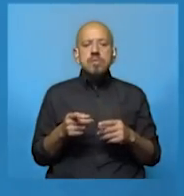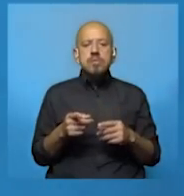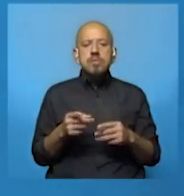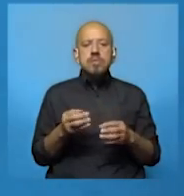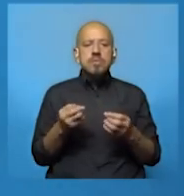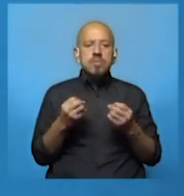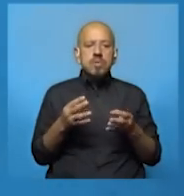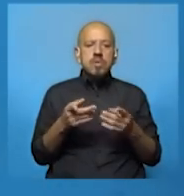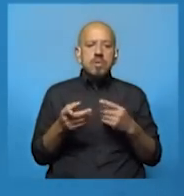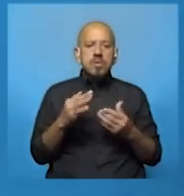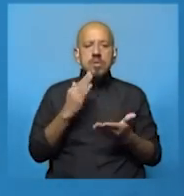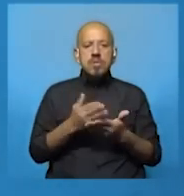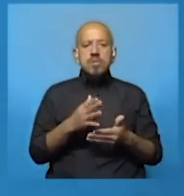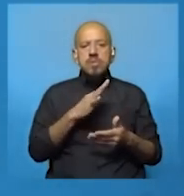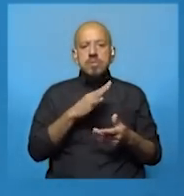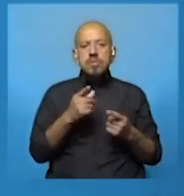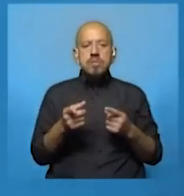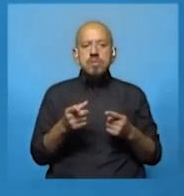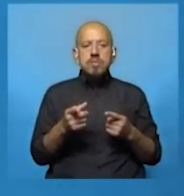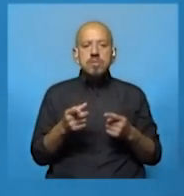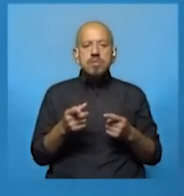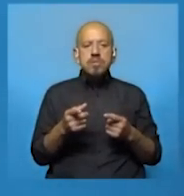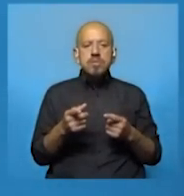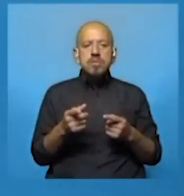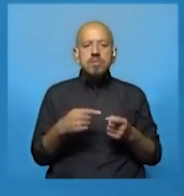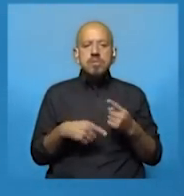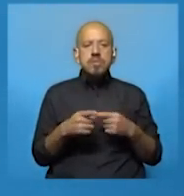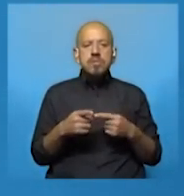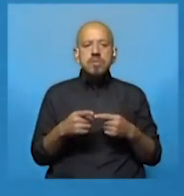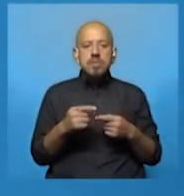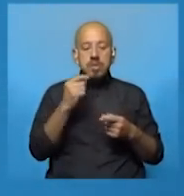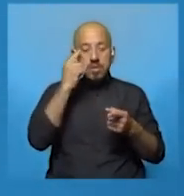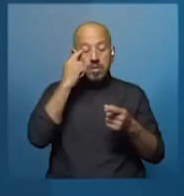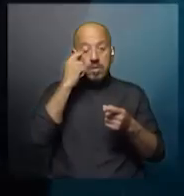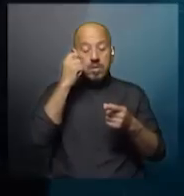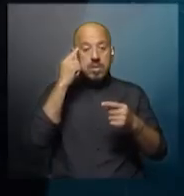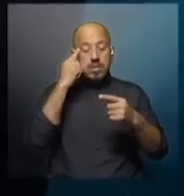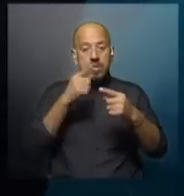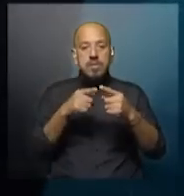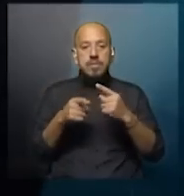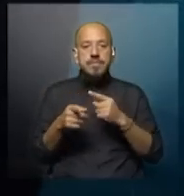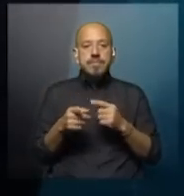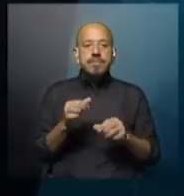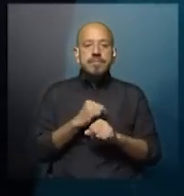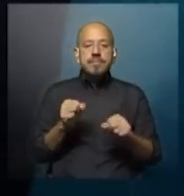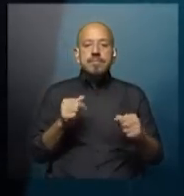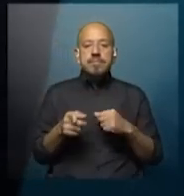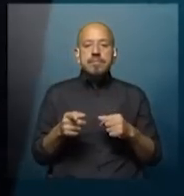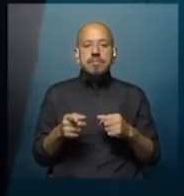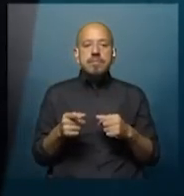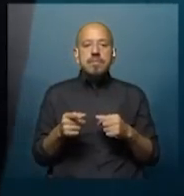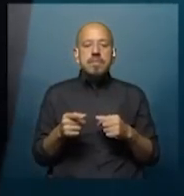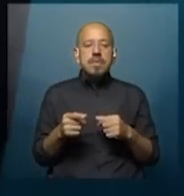lo sentenció todos tienen un trasfondo digamos una finalidad o un propósito que muchas veces puede ser